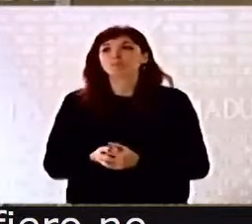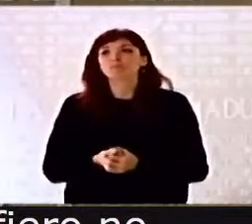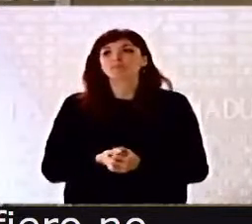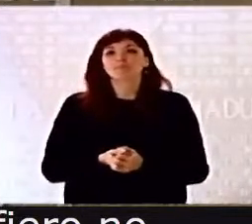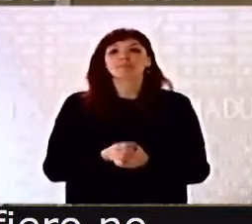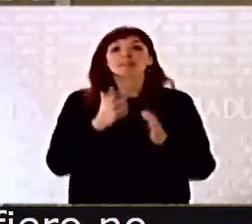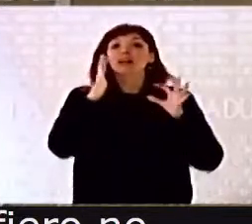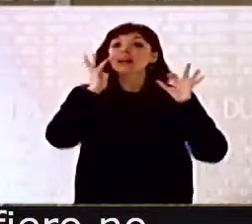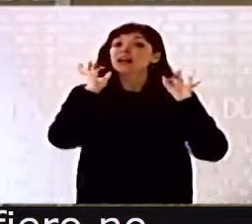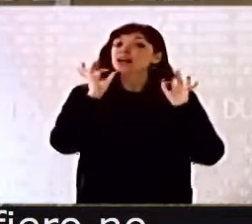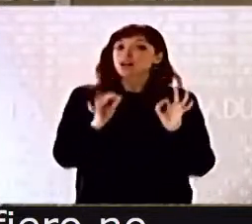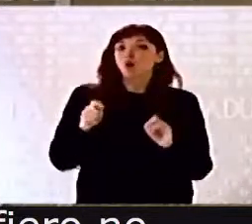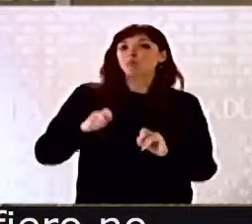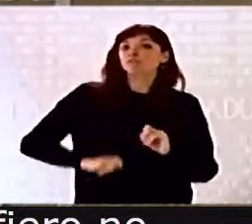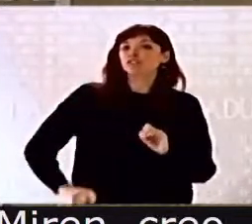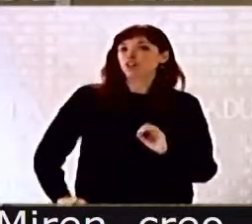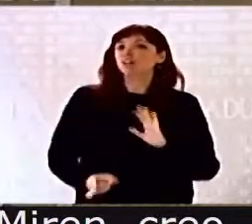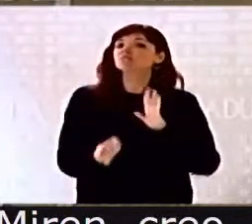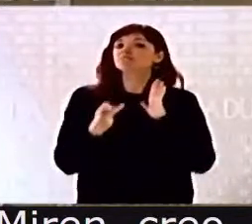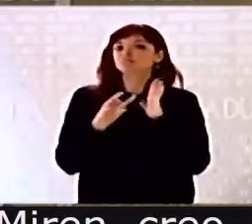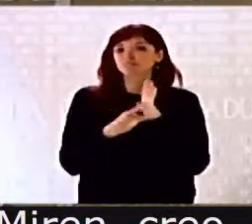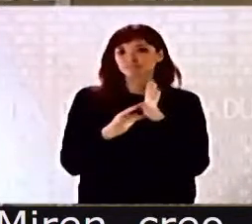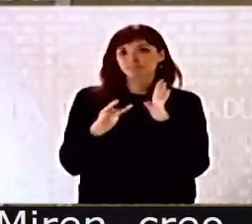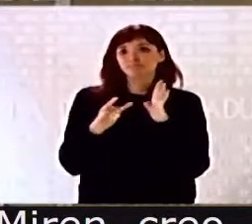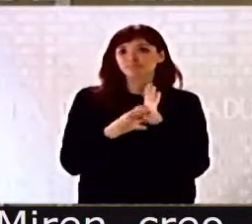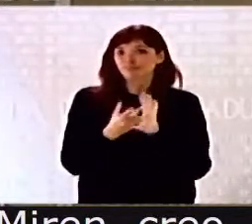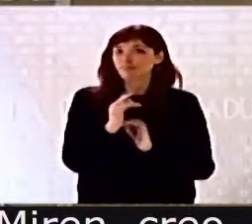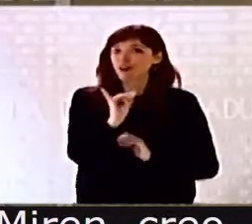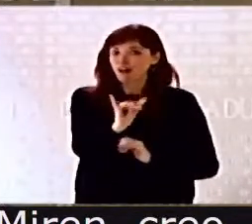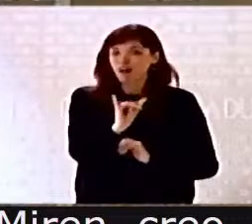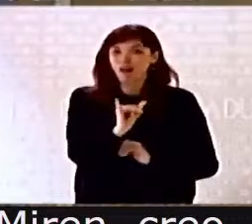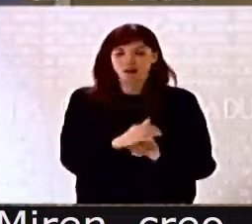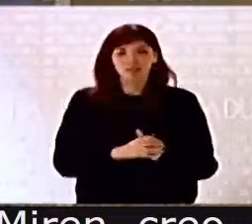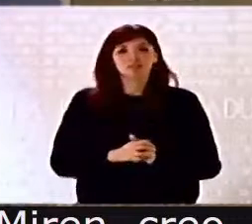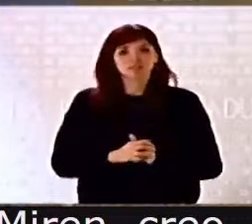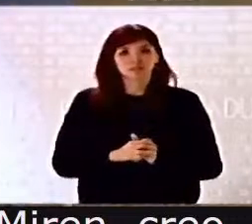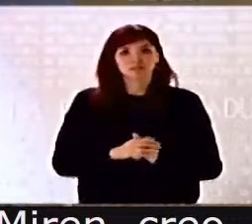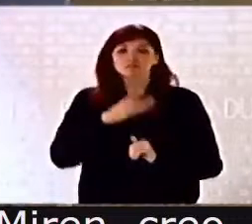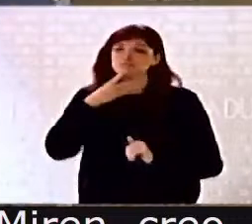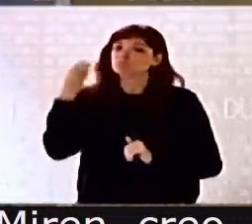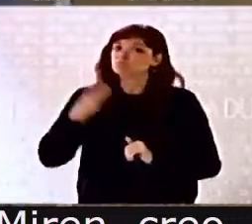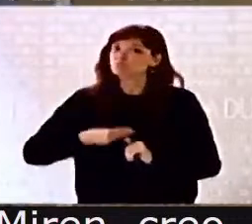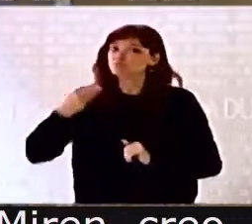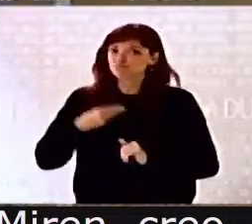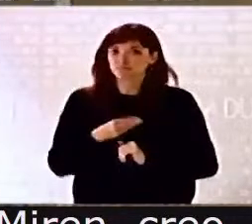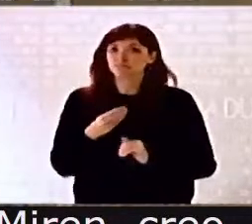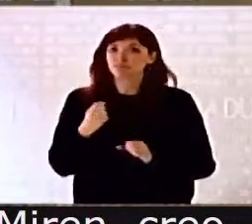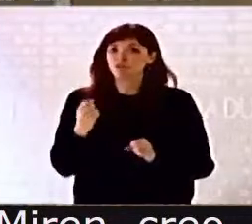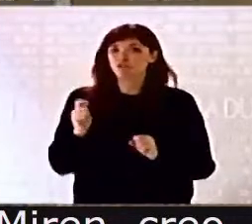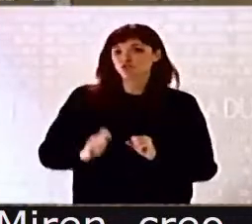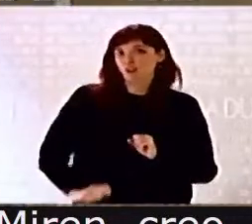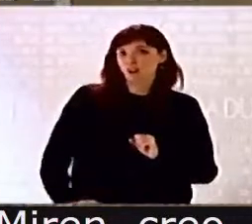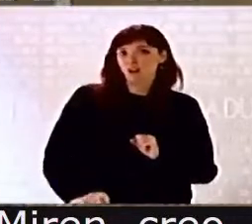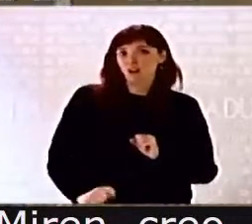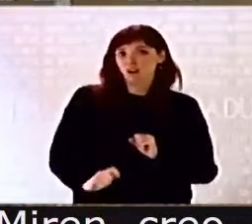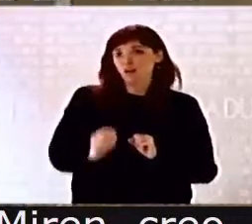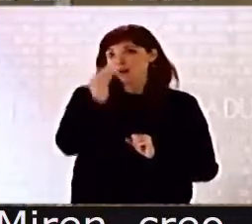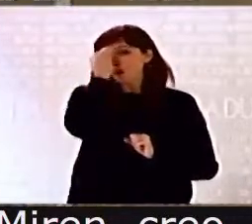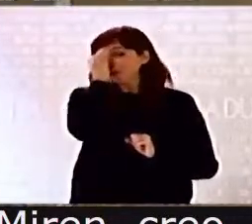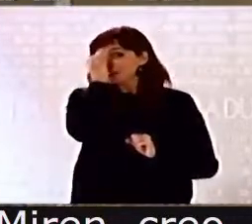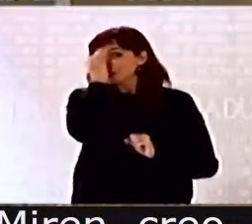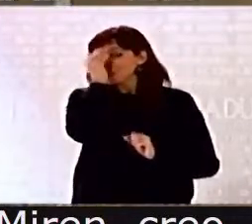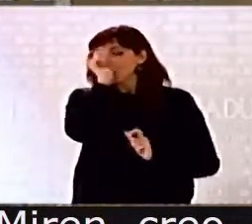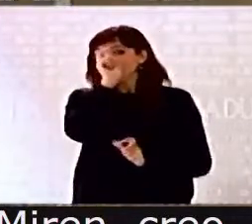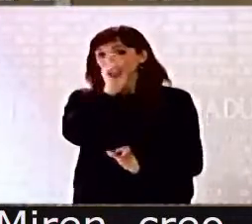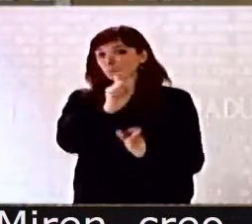creo que tenemos excelentes profesionales, y no creo que nadie haya